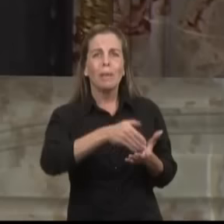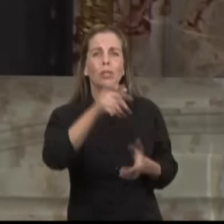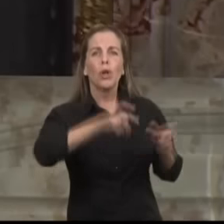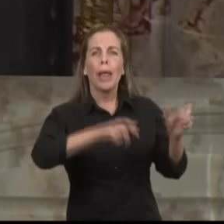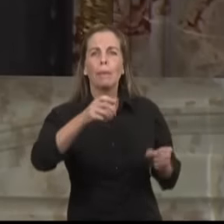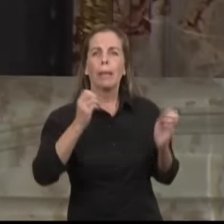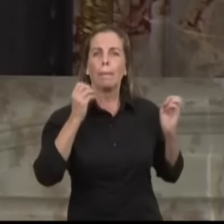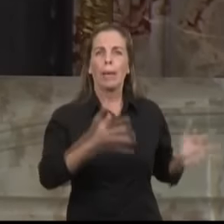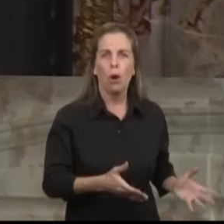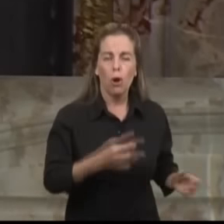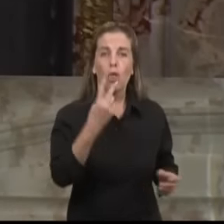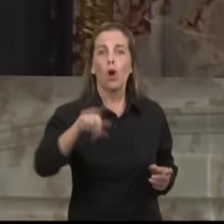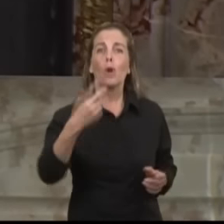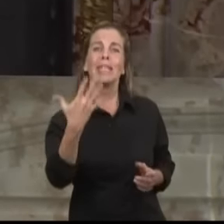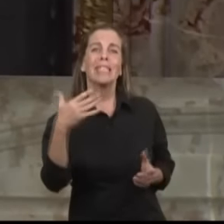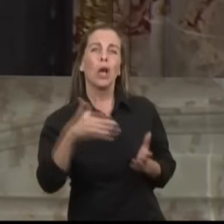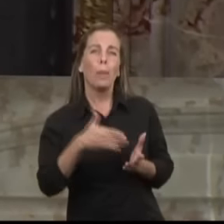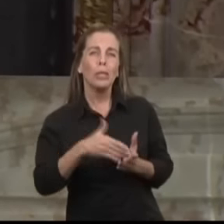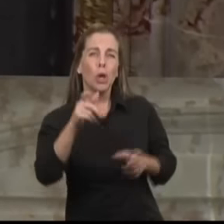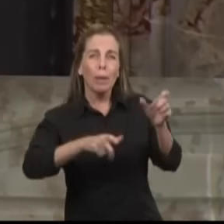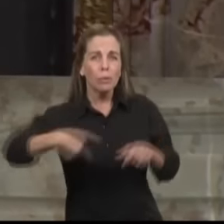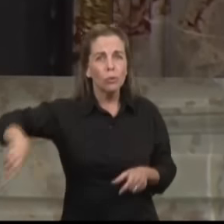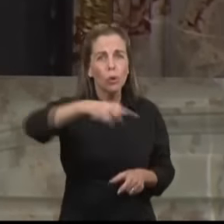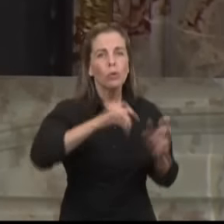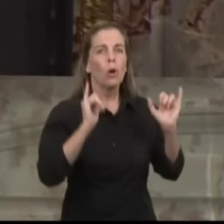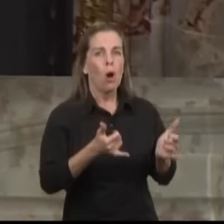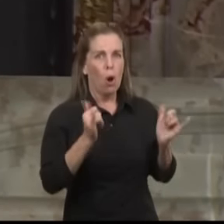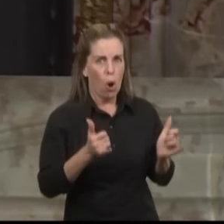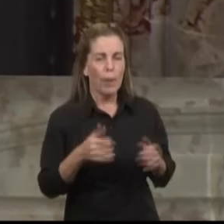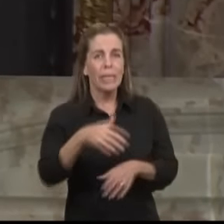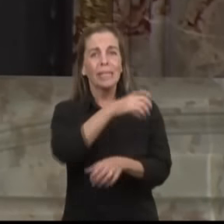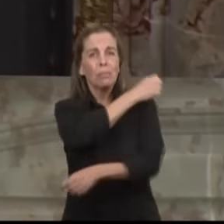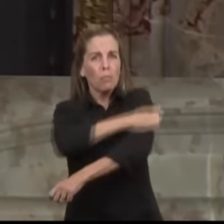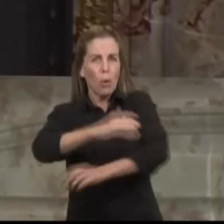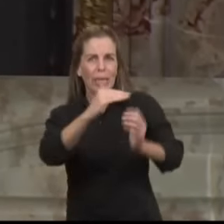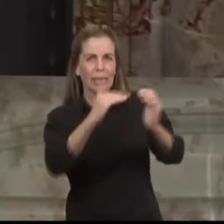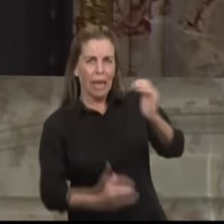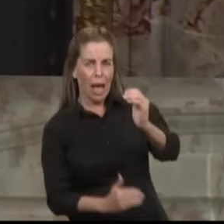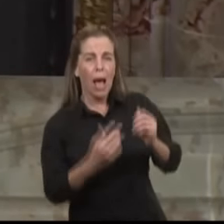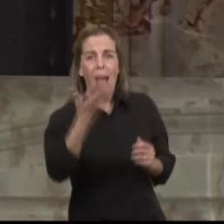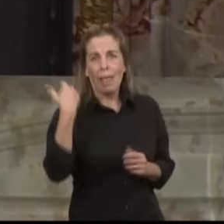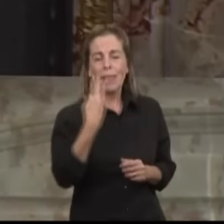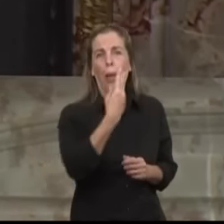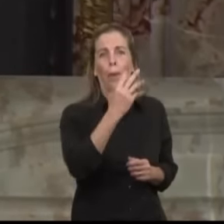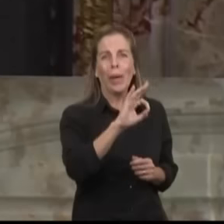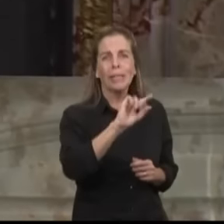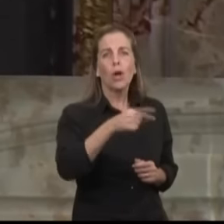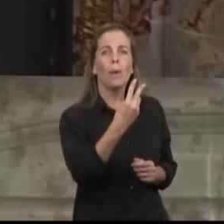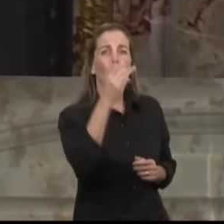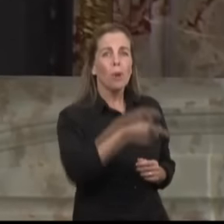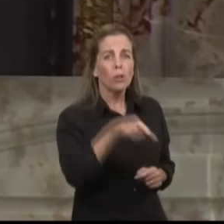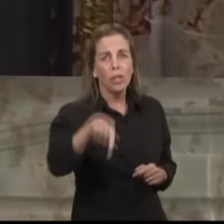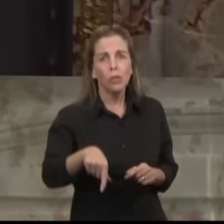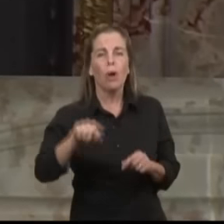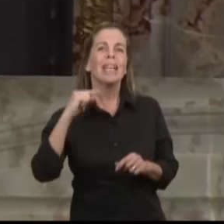2,5 millones son jóvenes. Y la indigencia pasó del 20,2% al 7,3%,